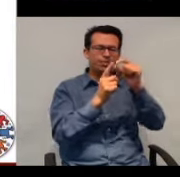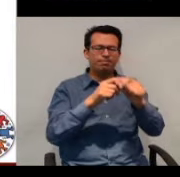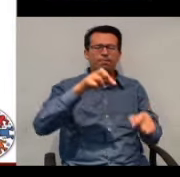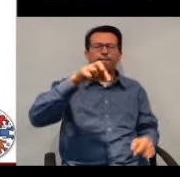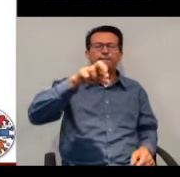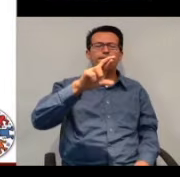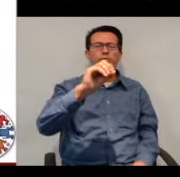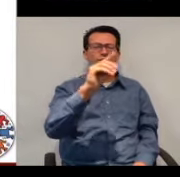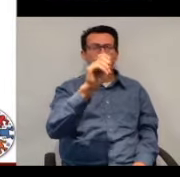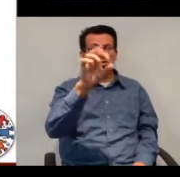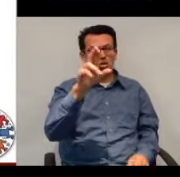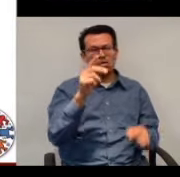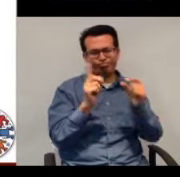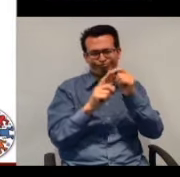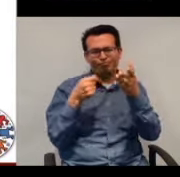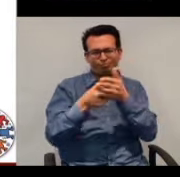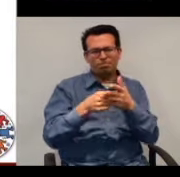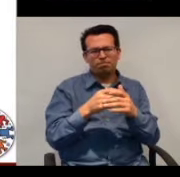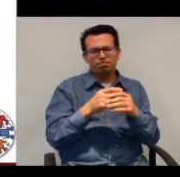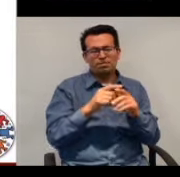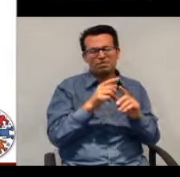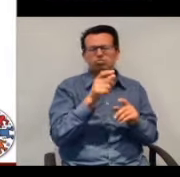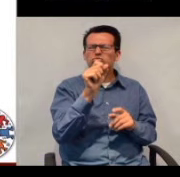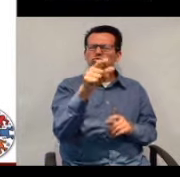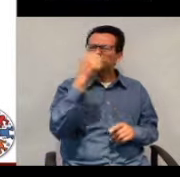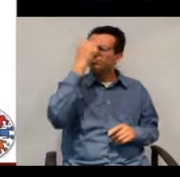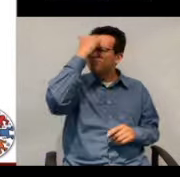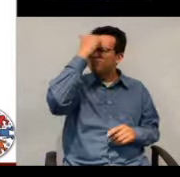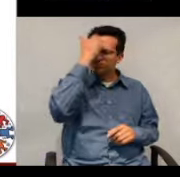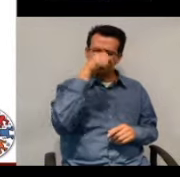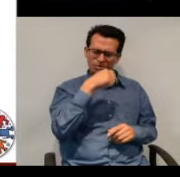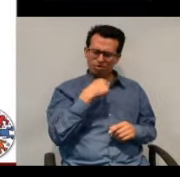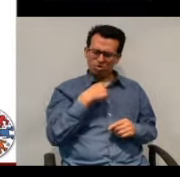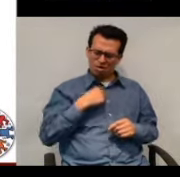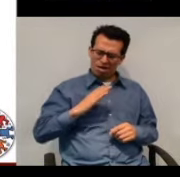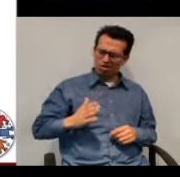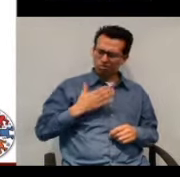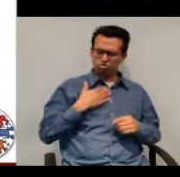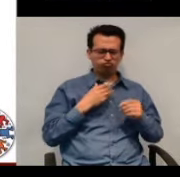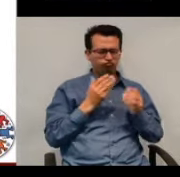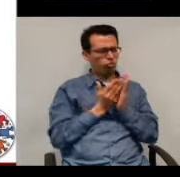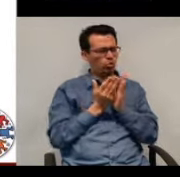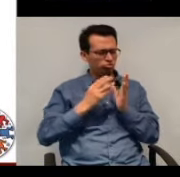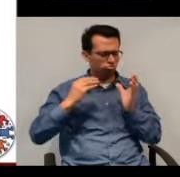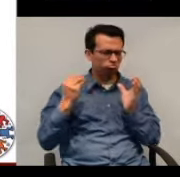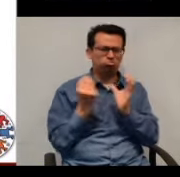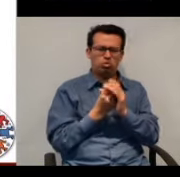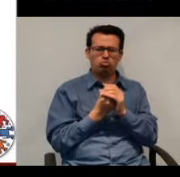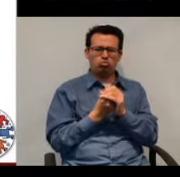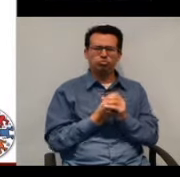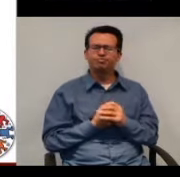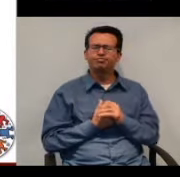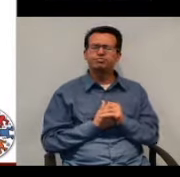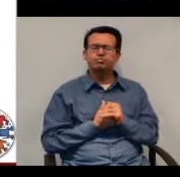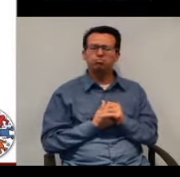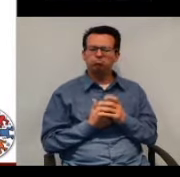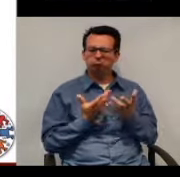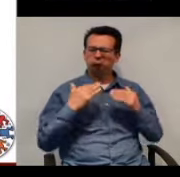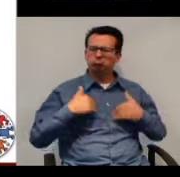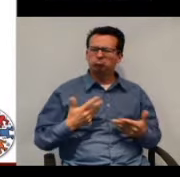inclusivo. Creemos que es aquel que tiene la capacidad de desarrollar el proceso pedagógico valorando